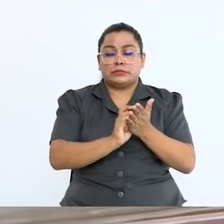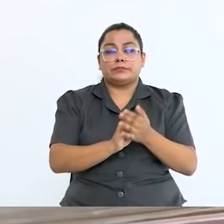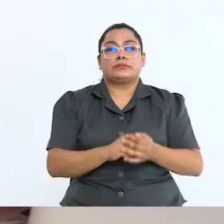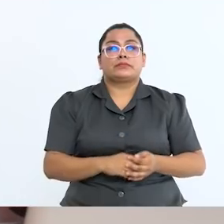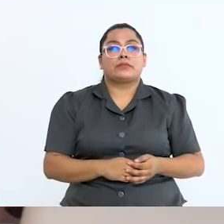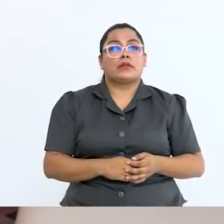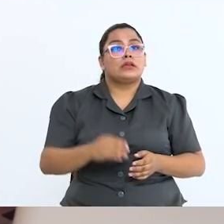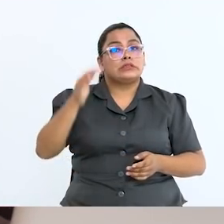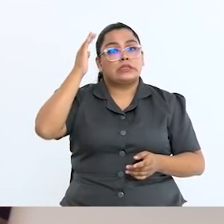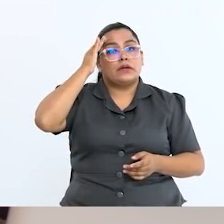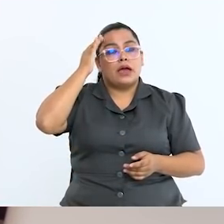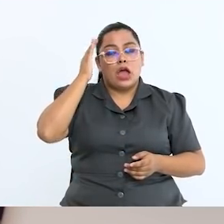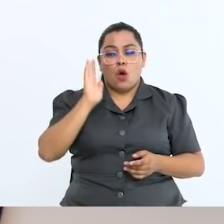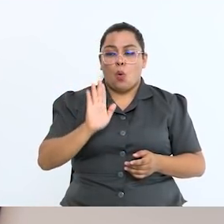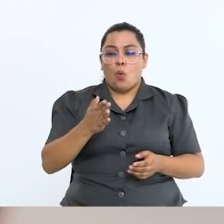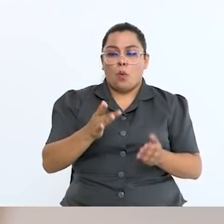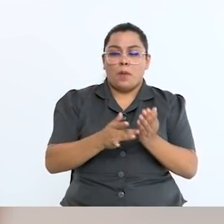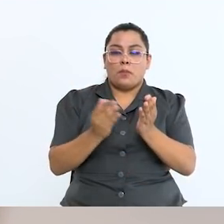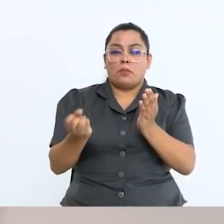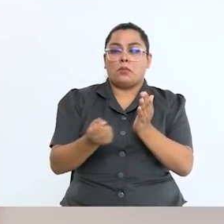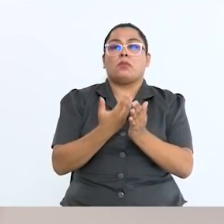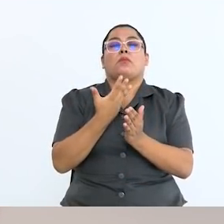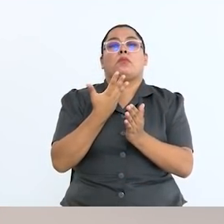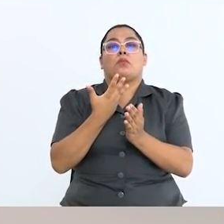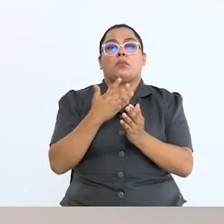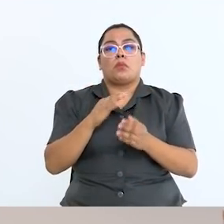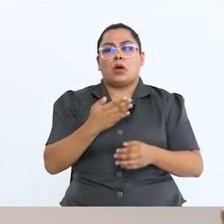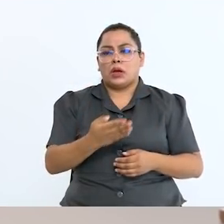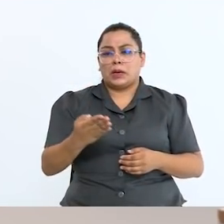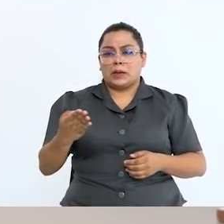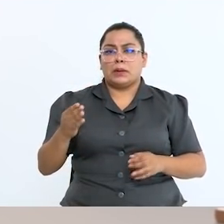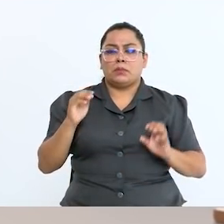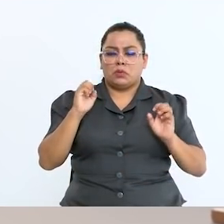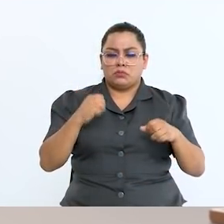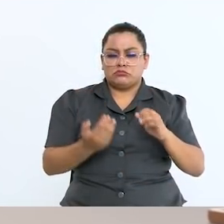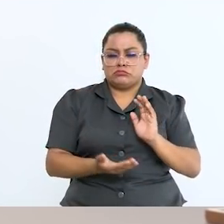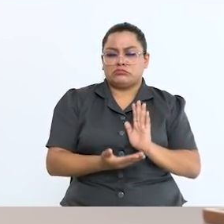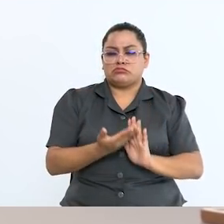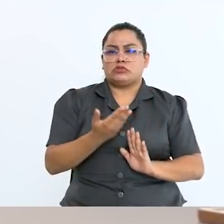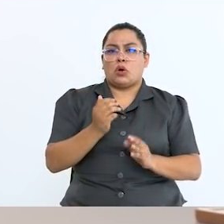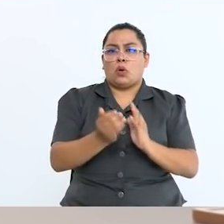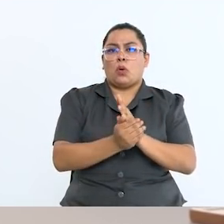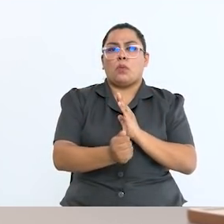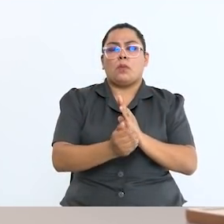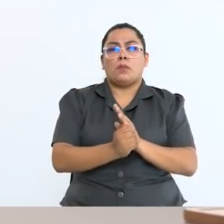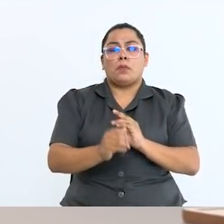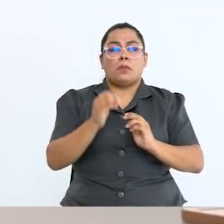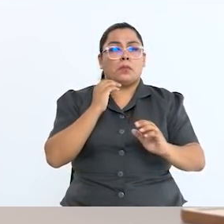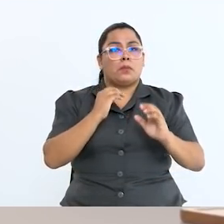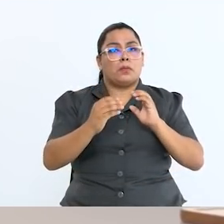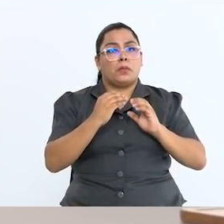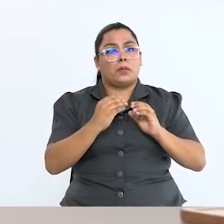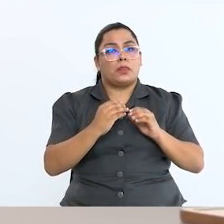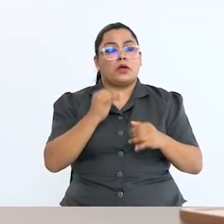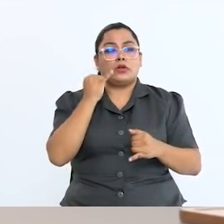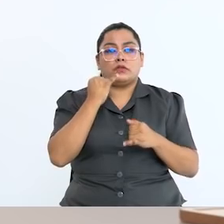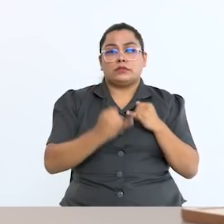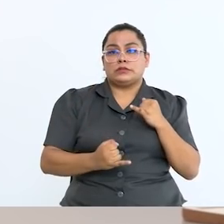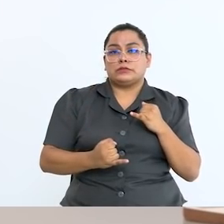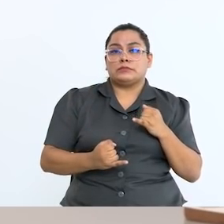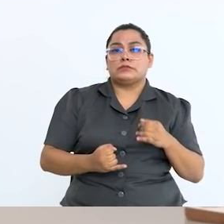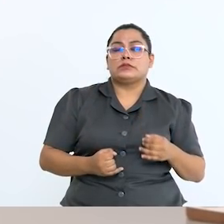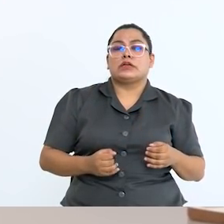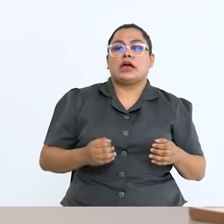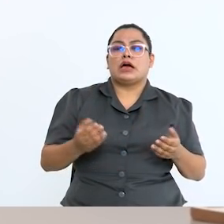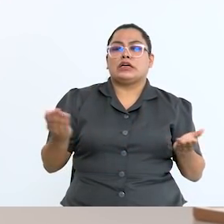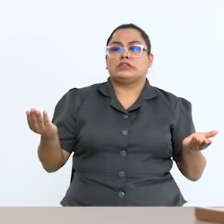escrita. Reconocer el uso de la tecnología digital como herramientas para el desarrollo de las competencias comunicativas con el